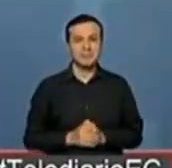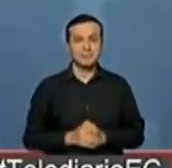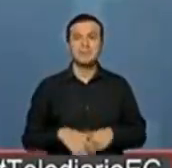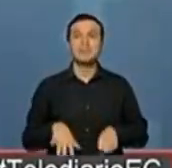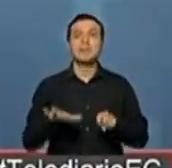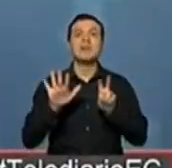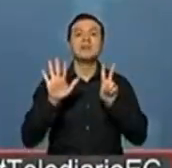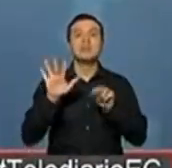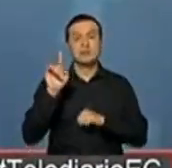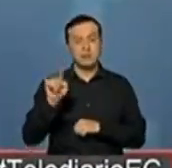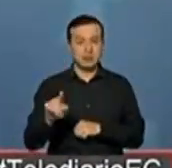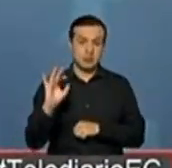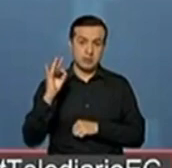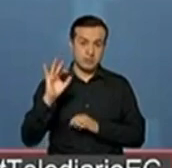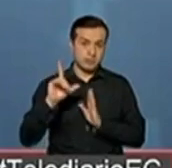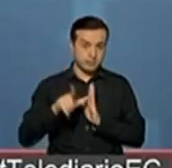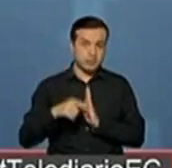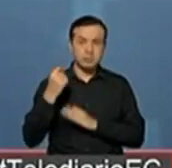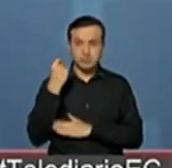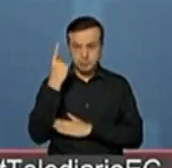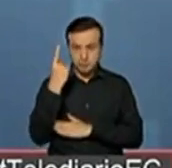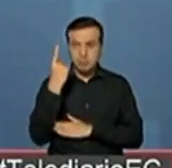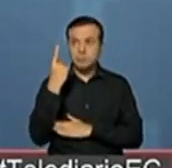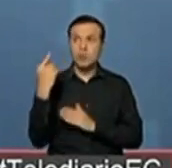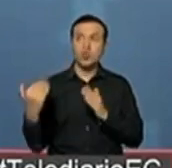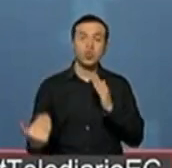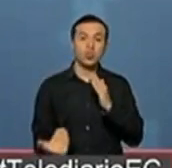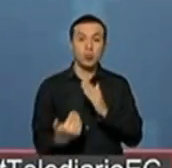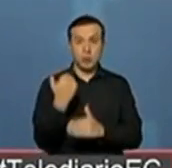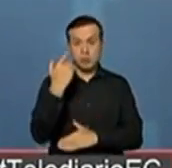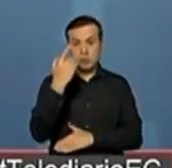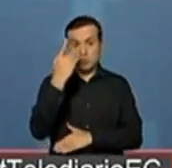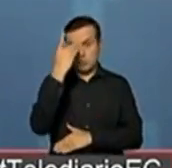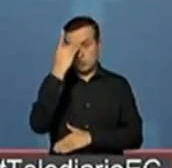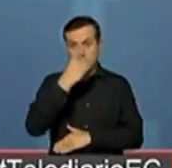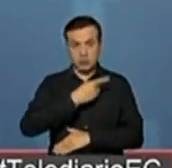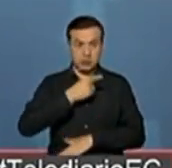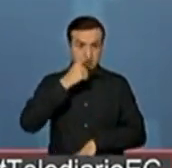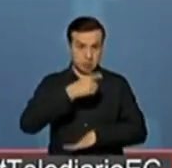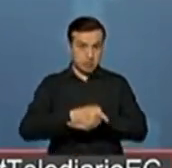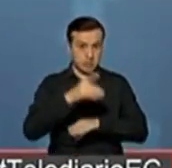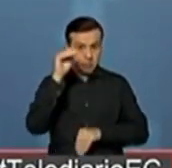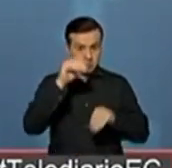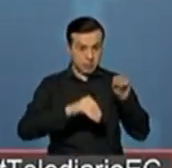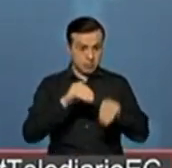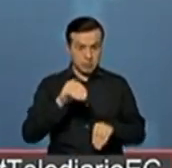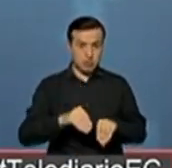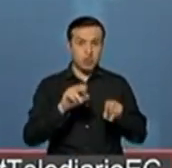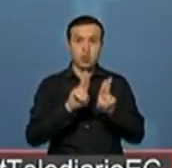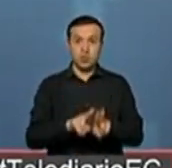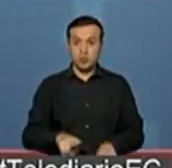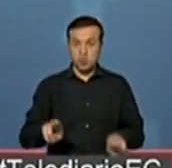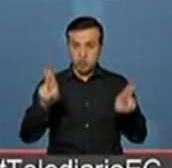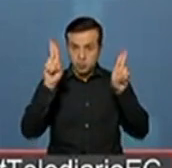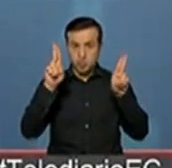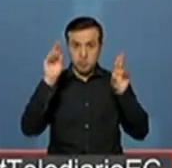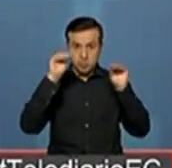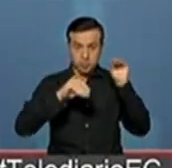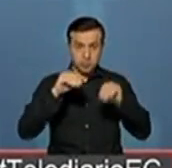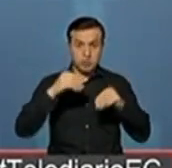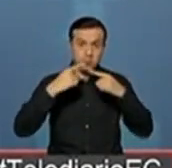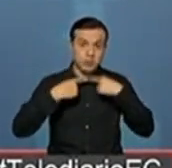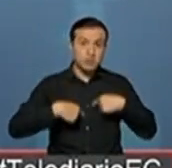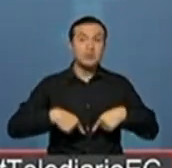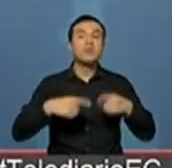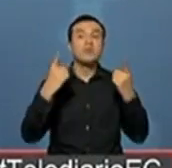de la mañana con 19 minutos. Entendemos que este nuevo decreto se está trabajando. La Organización de Naciones Unidas anunció